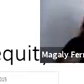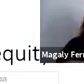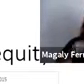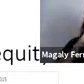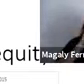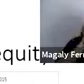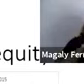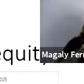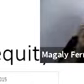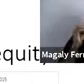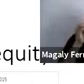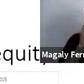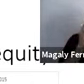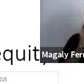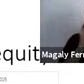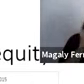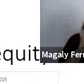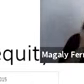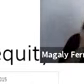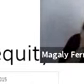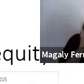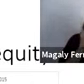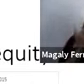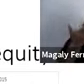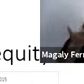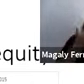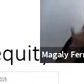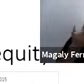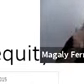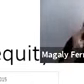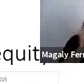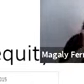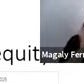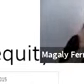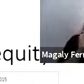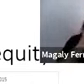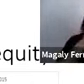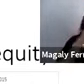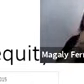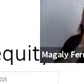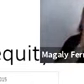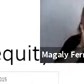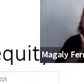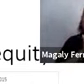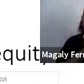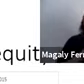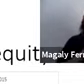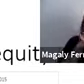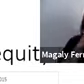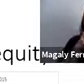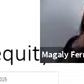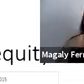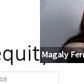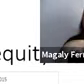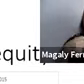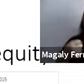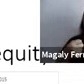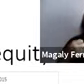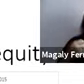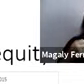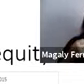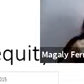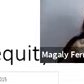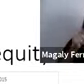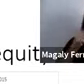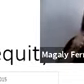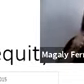más consensuado, más colectivo, más comprometido en cuanto a la salud. Esta